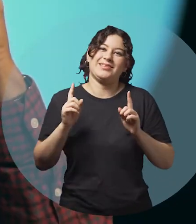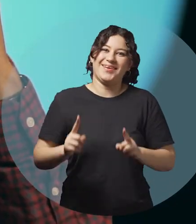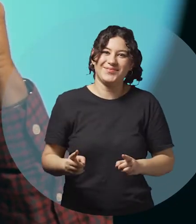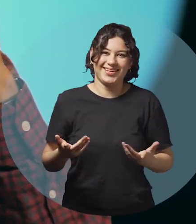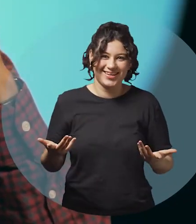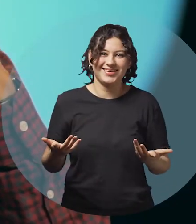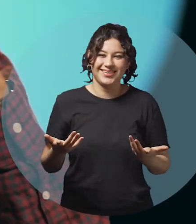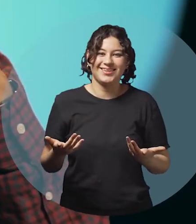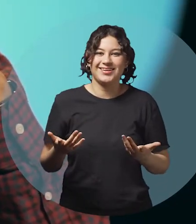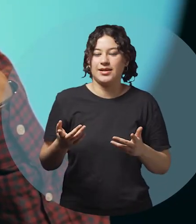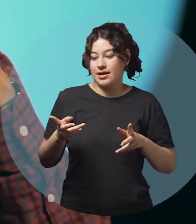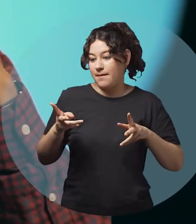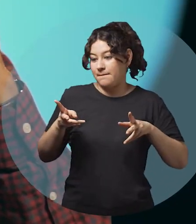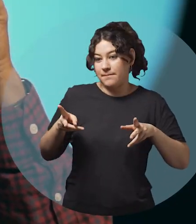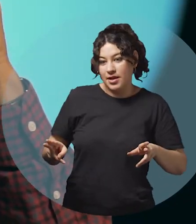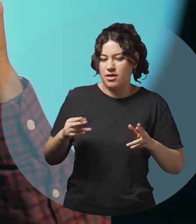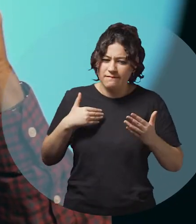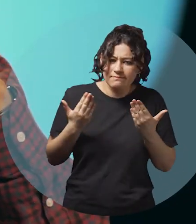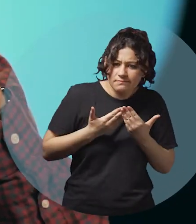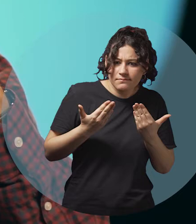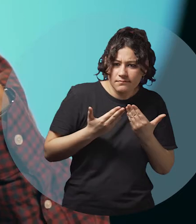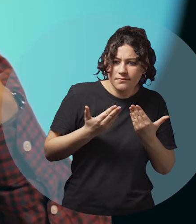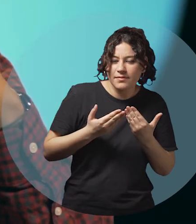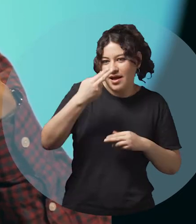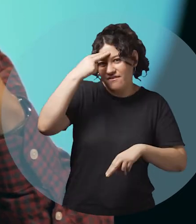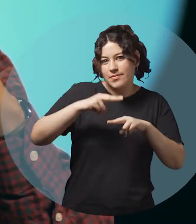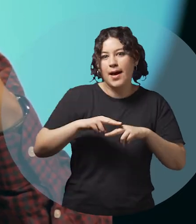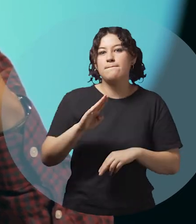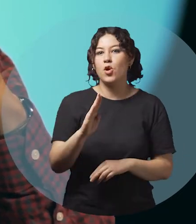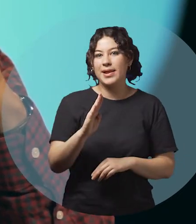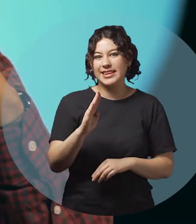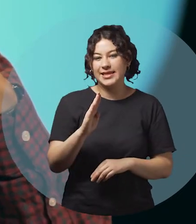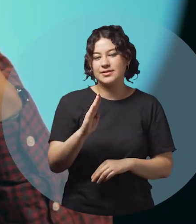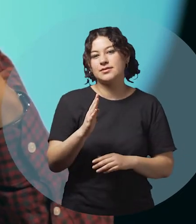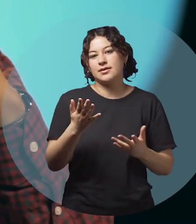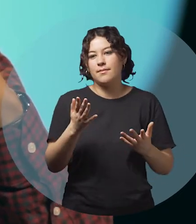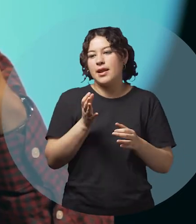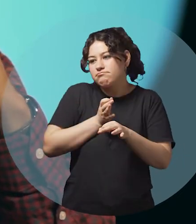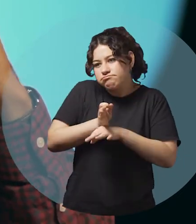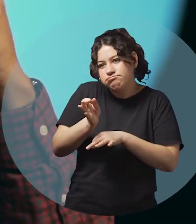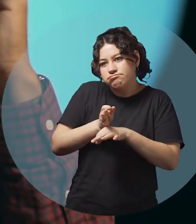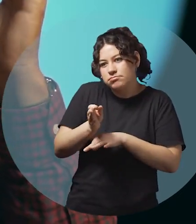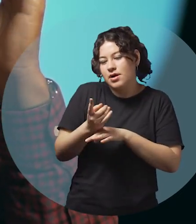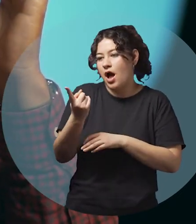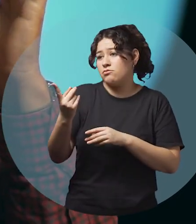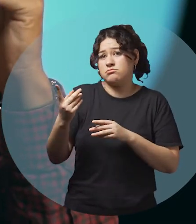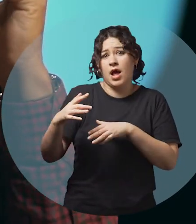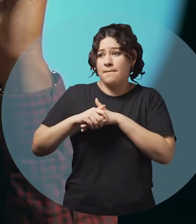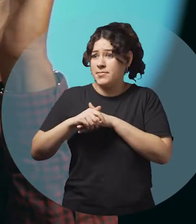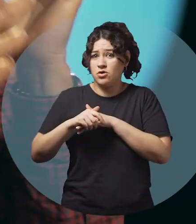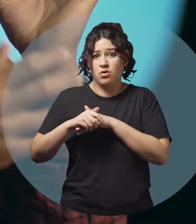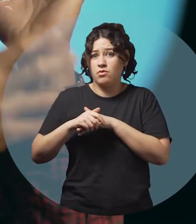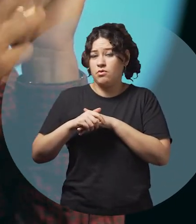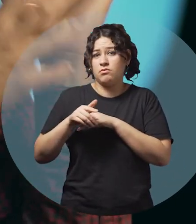también ese periodo de tener que estudiar lo que es la poliomielitis para transmitírsela a un chiquilín